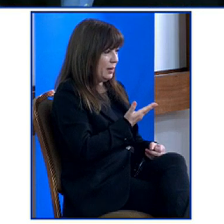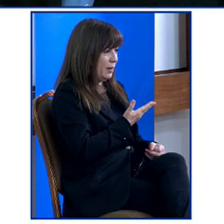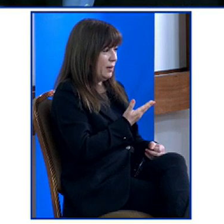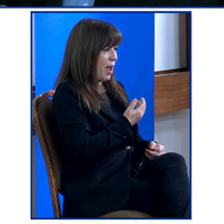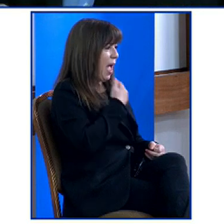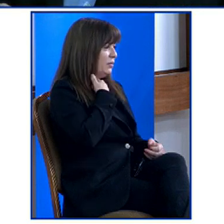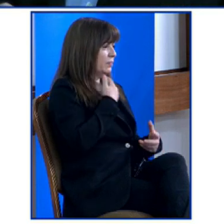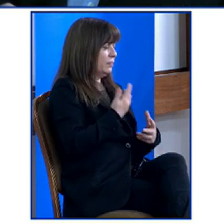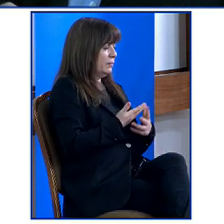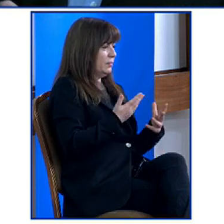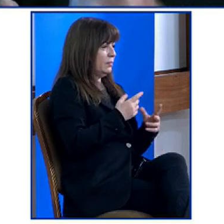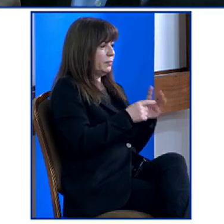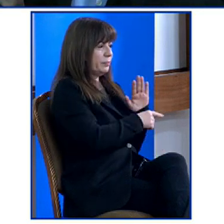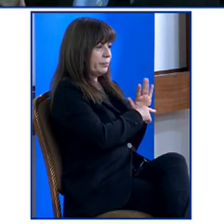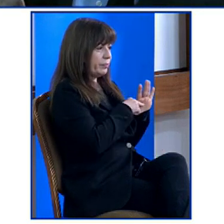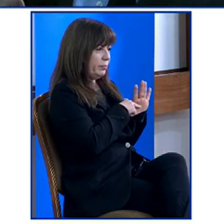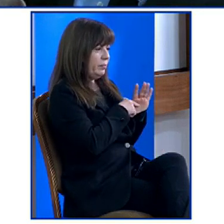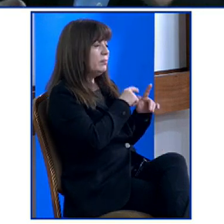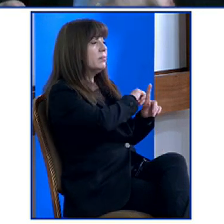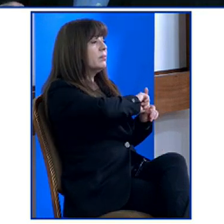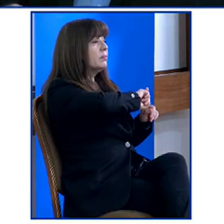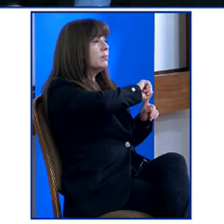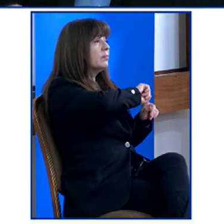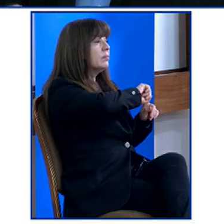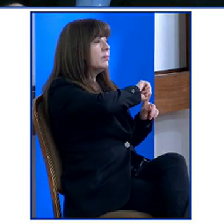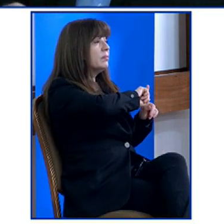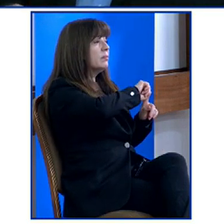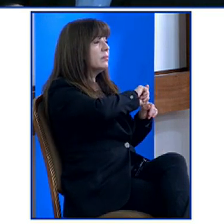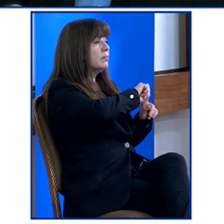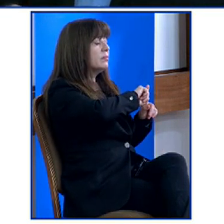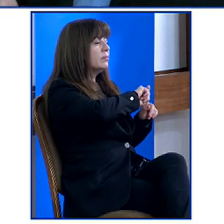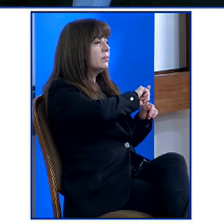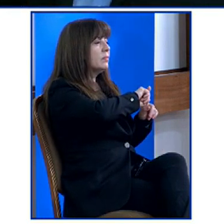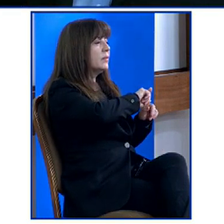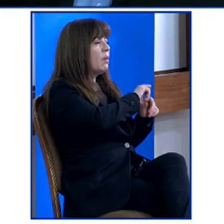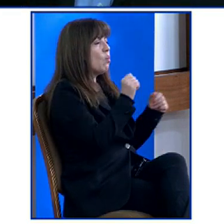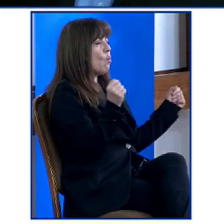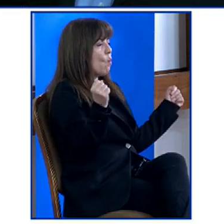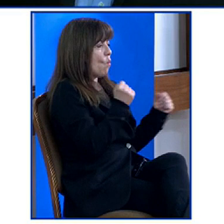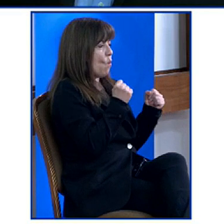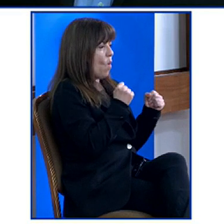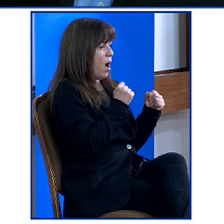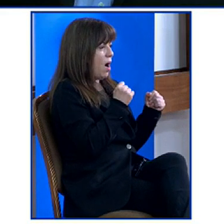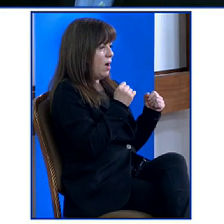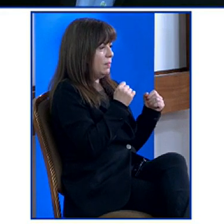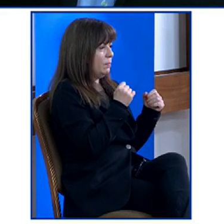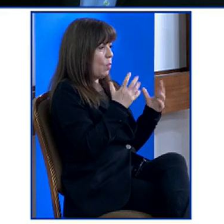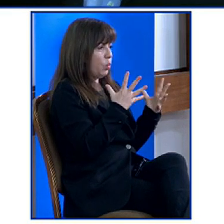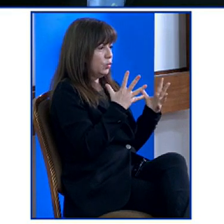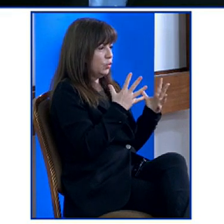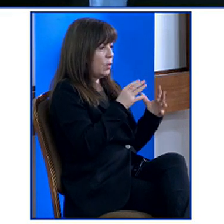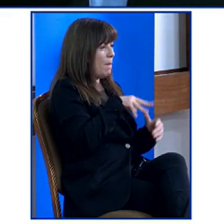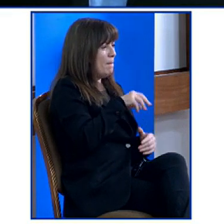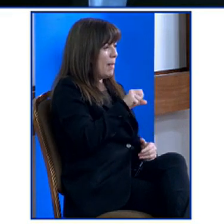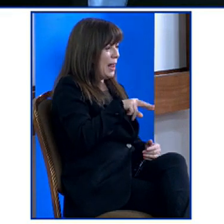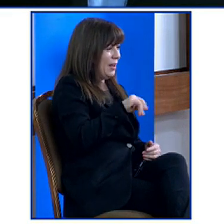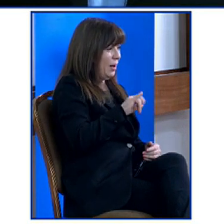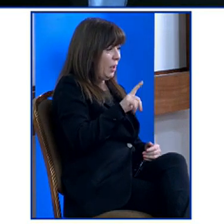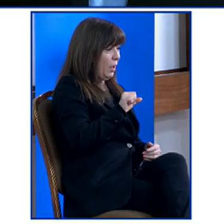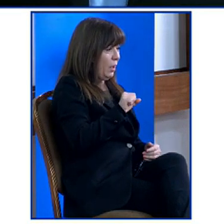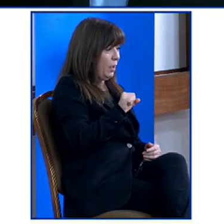estando afectada por temperaturas que vienen principalmente por la parte de frío. Pero lo que sucede en Manila es que el patrón va a